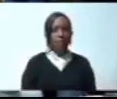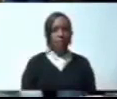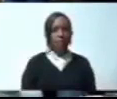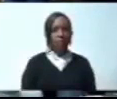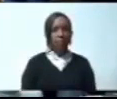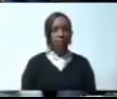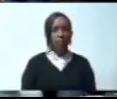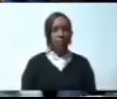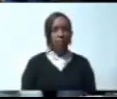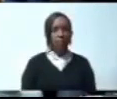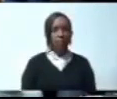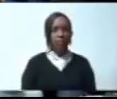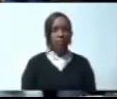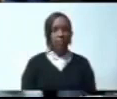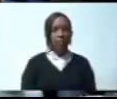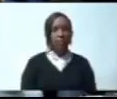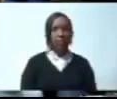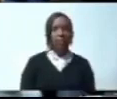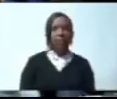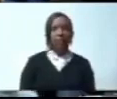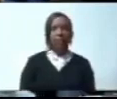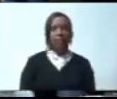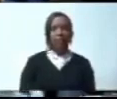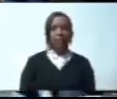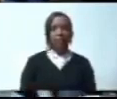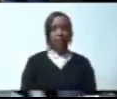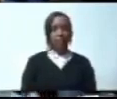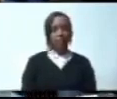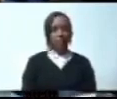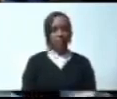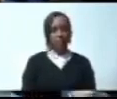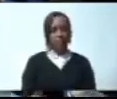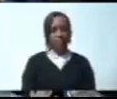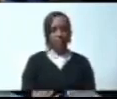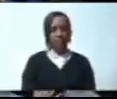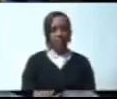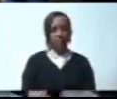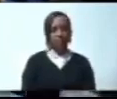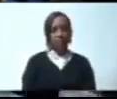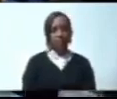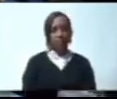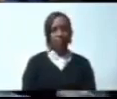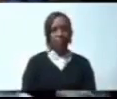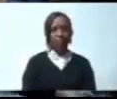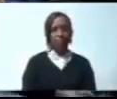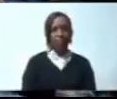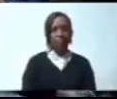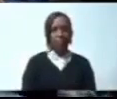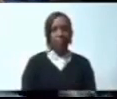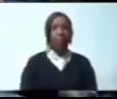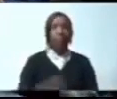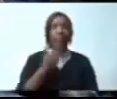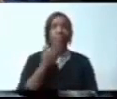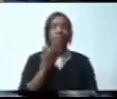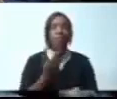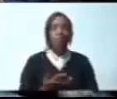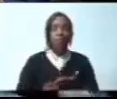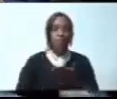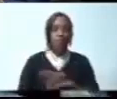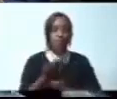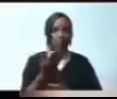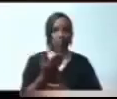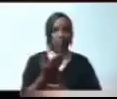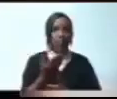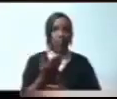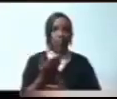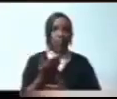Buenos días, presidenta en funciones, bufete directivo, diputados, diputadas, y todas las personas que nos